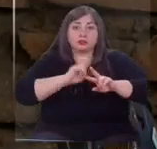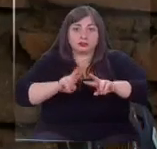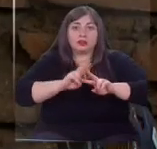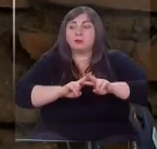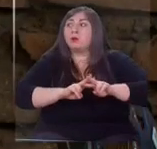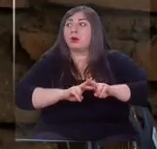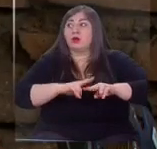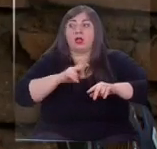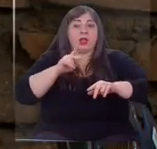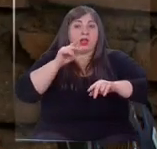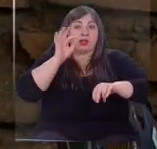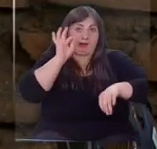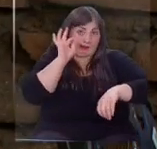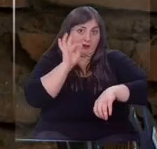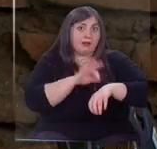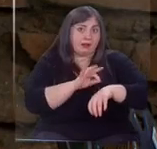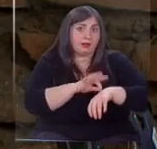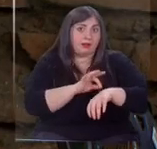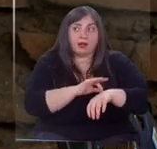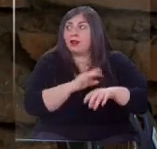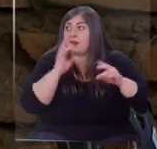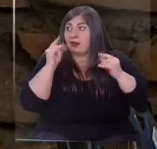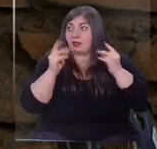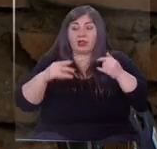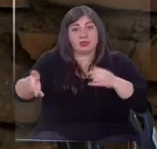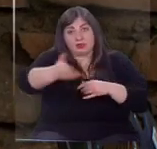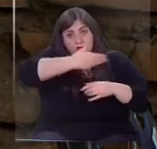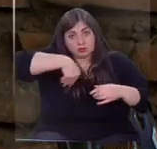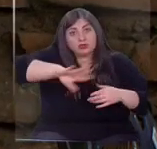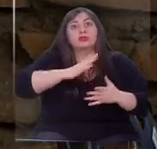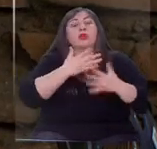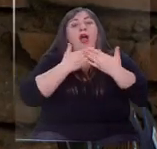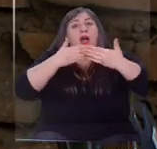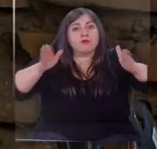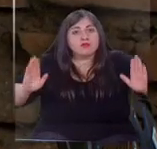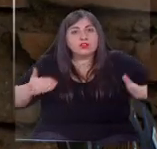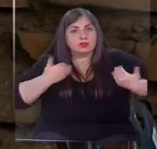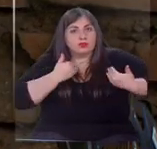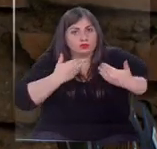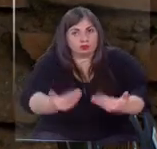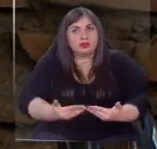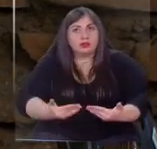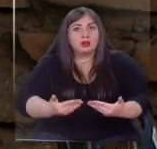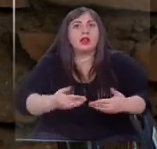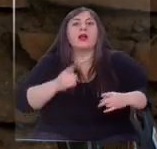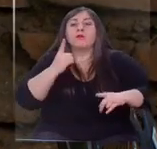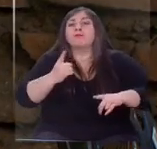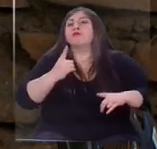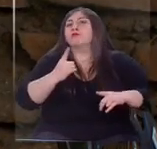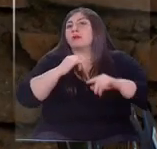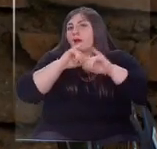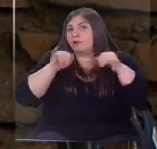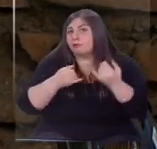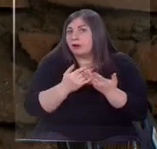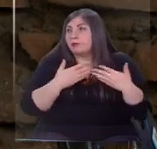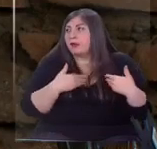validaciones clínicas, la idea de nosotros es abrirlo, donarlo, de alguna forma entregarlo para que esto pueda